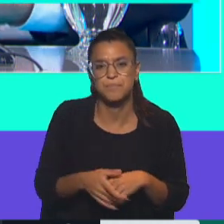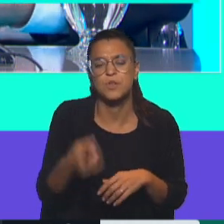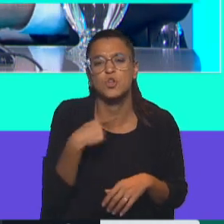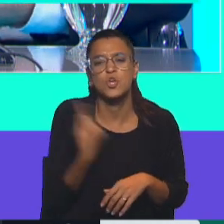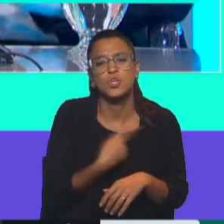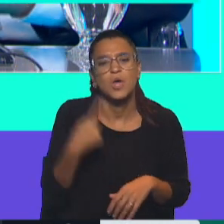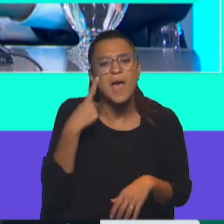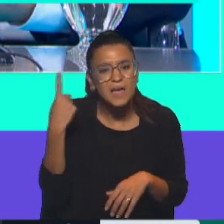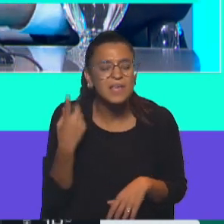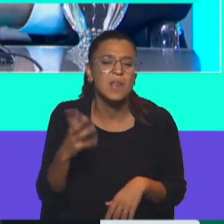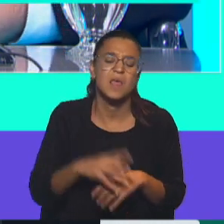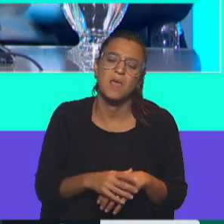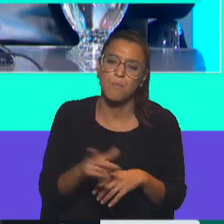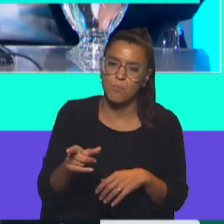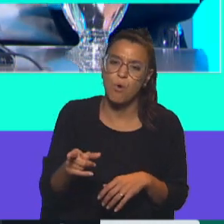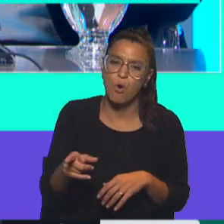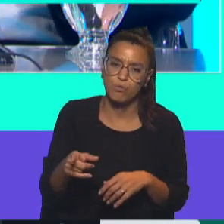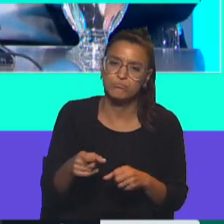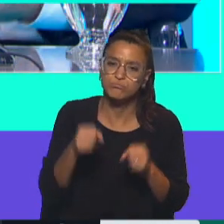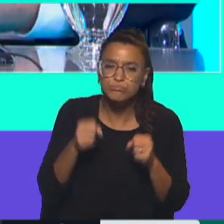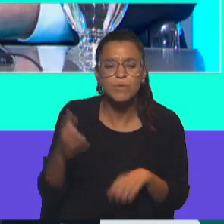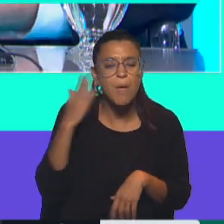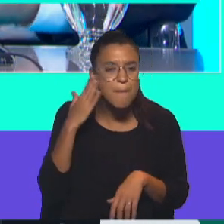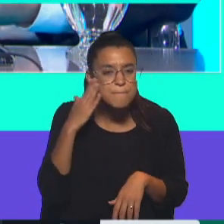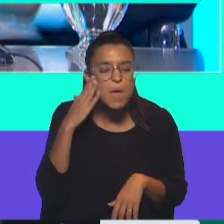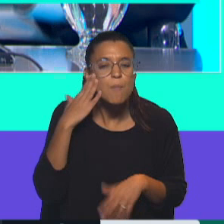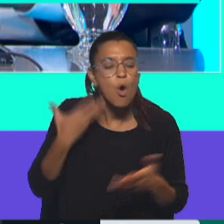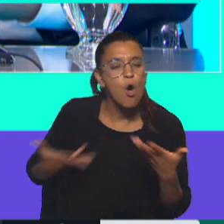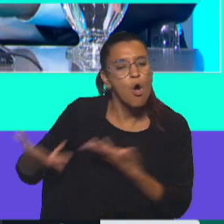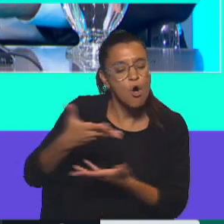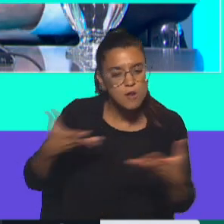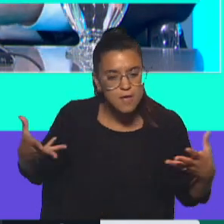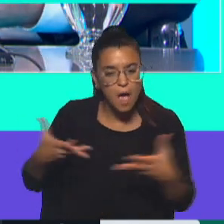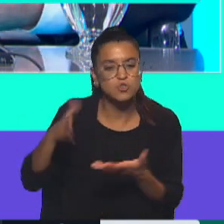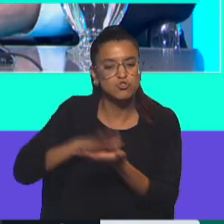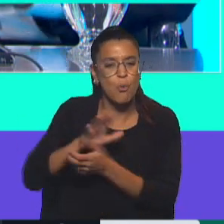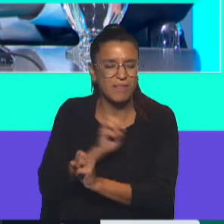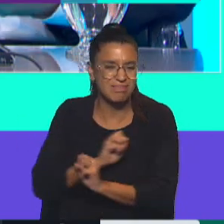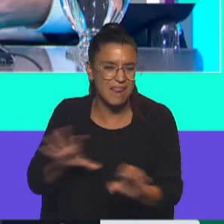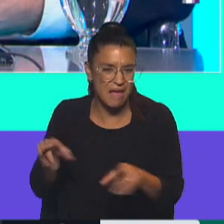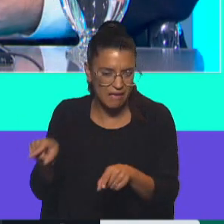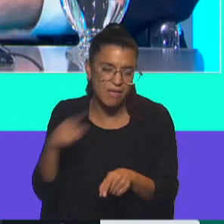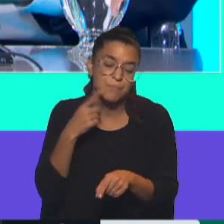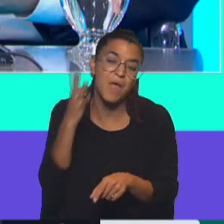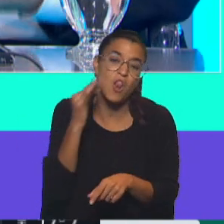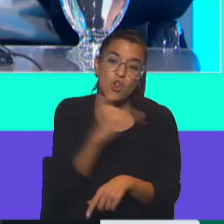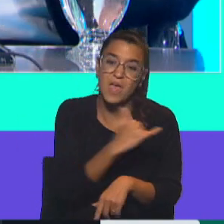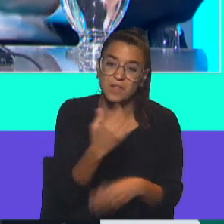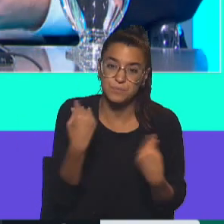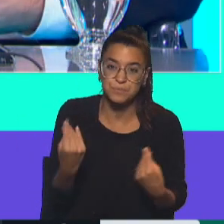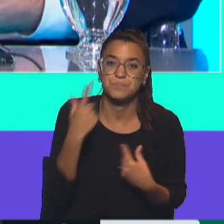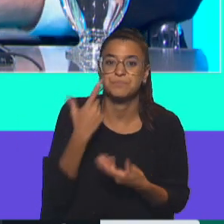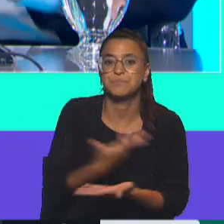creemos que hemos logrado constituir una memoria colectiva acerca de esta tragedia, y uno de los efectos negativos es que